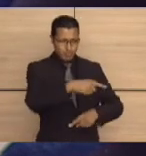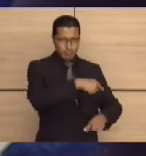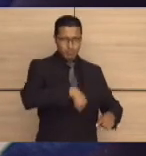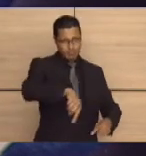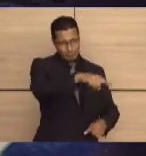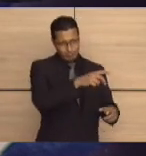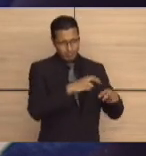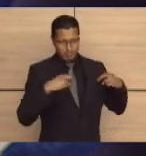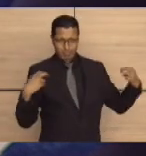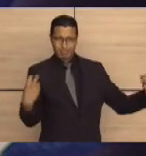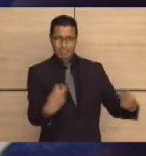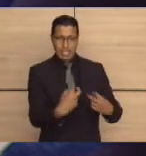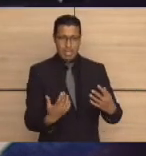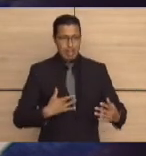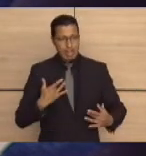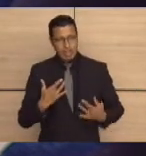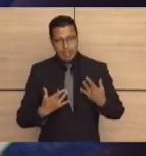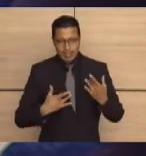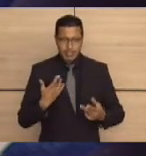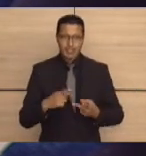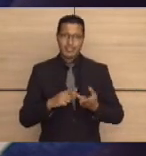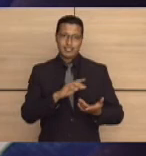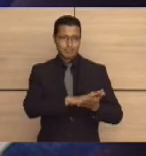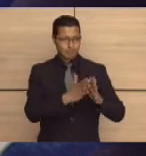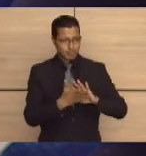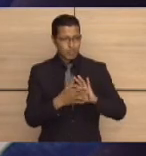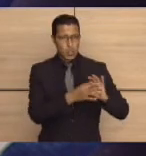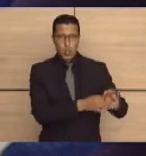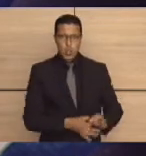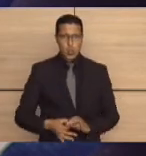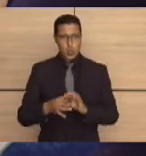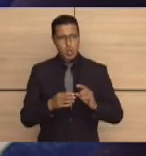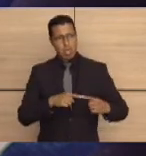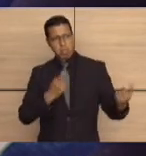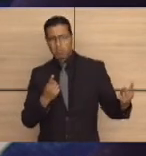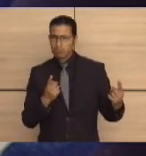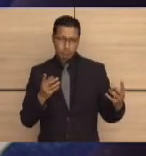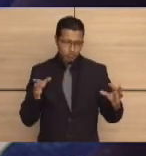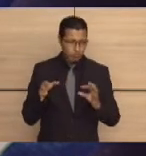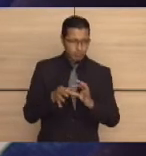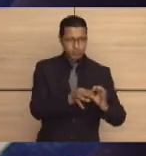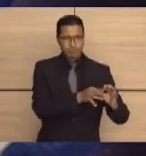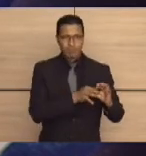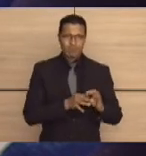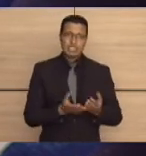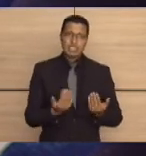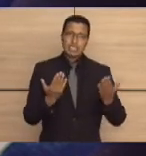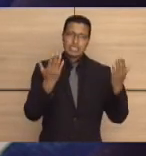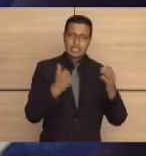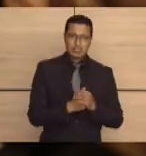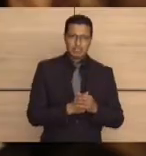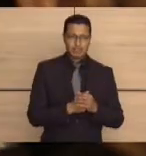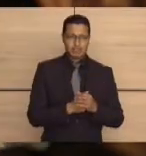nuevo de afectos y de cordialidad que no haga de los ciudadanos enemigos los unos de los otros para beneficio de unos